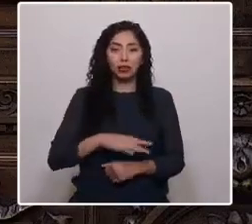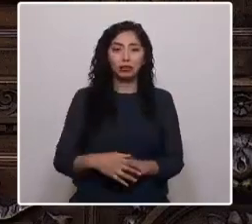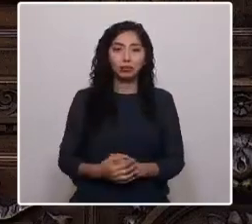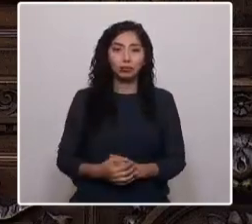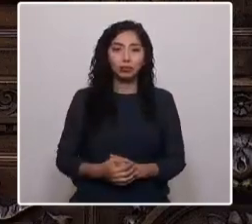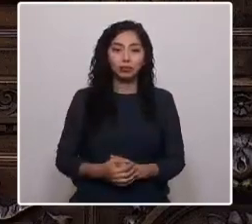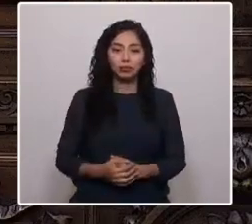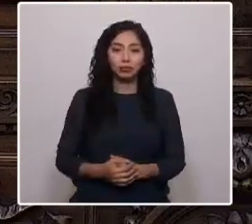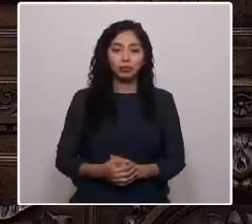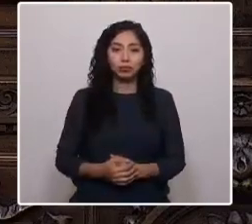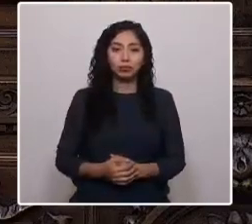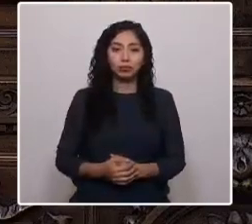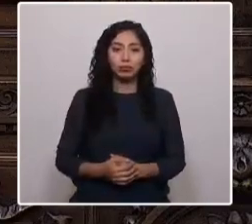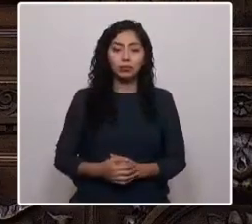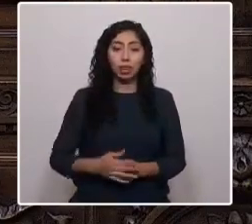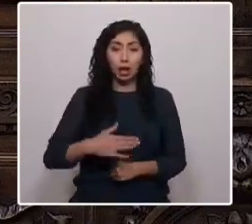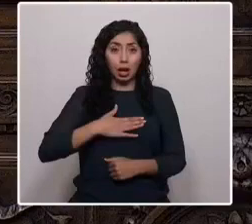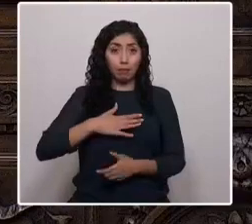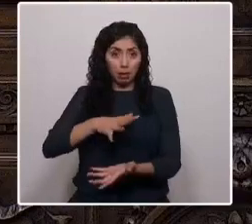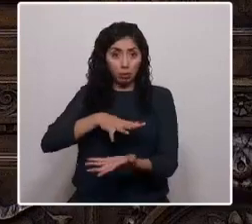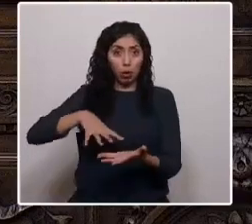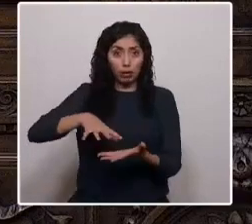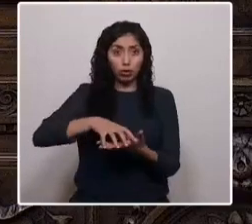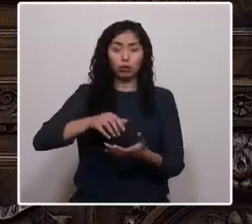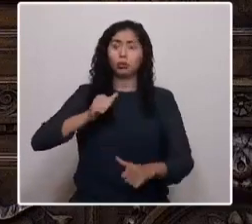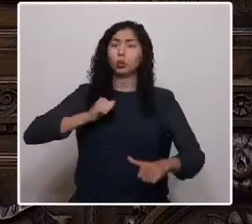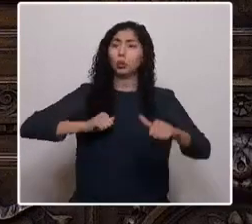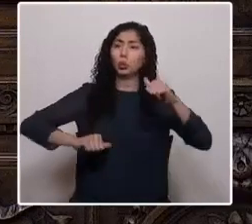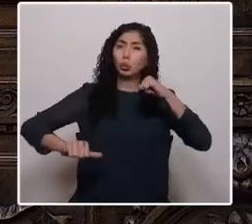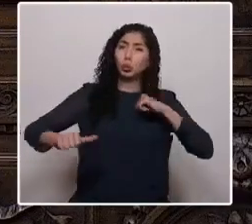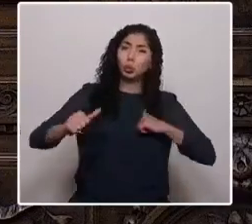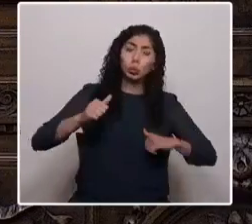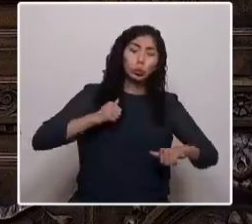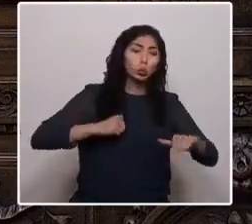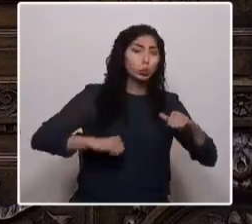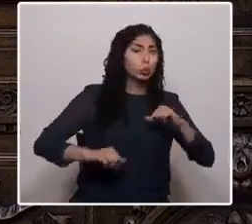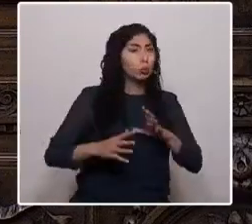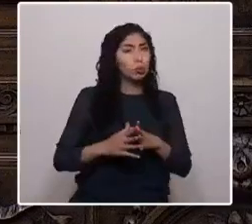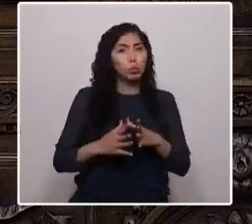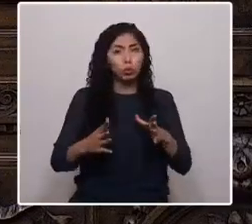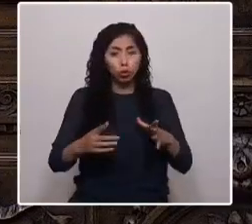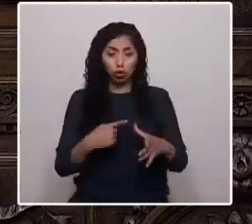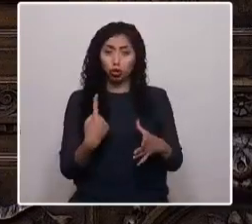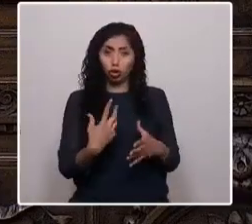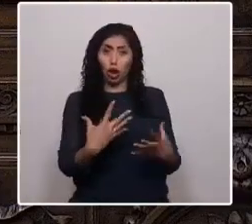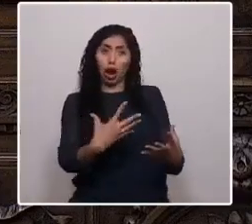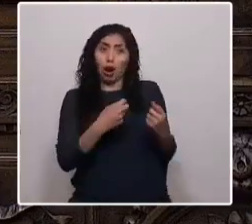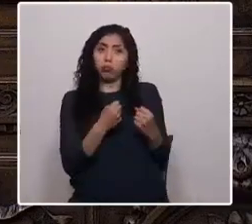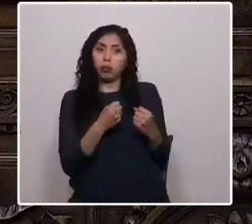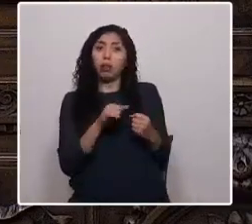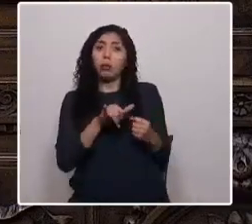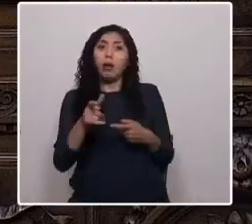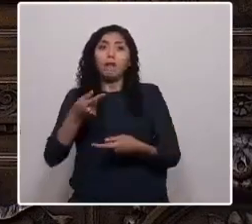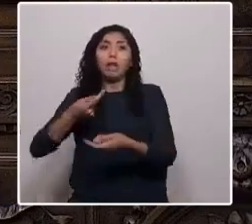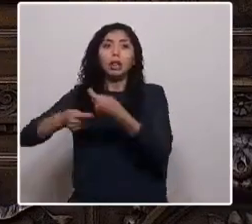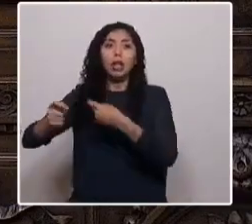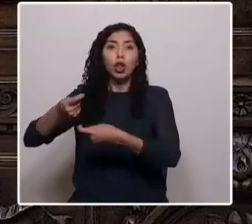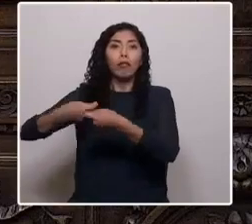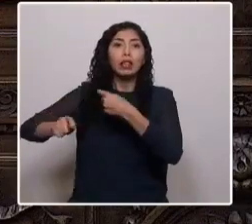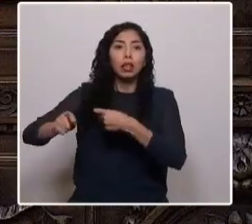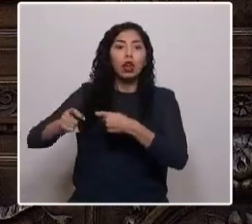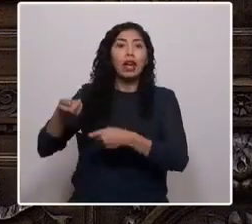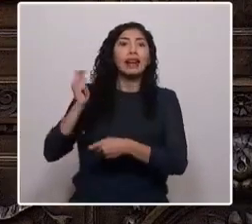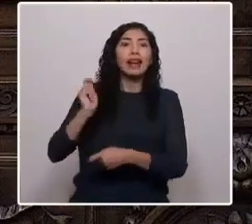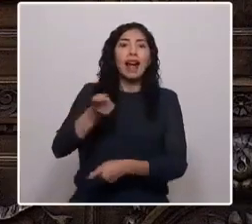mi pueblo ha sufrido múltiples tormentos fuimos capturados para ser vendidos como esclavos en perú